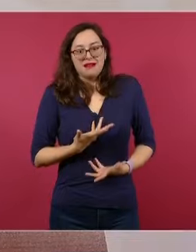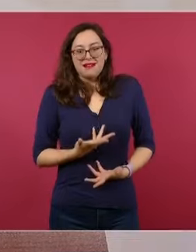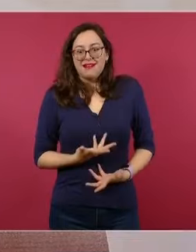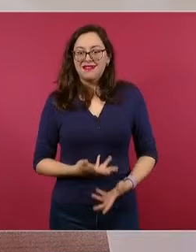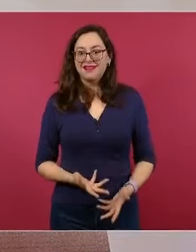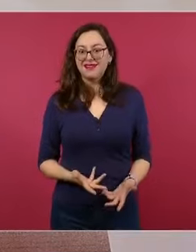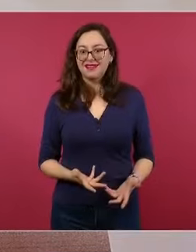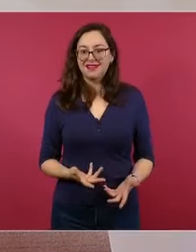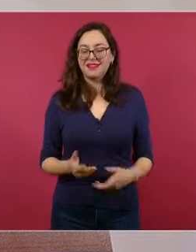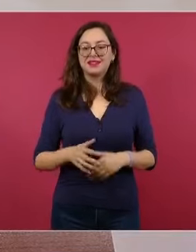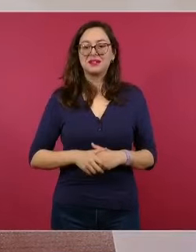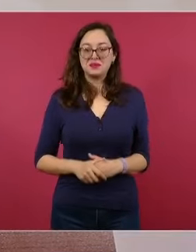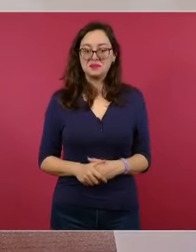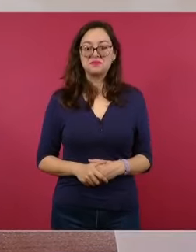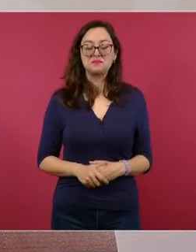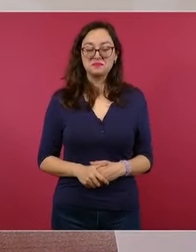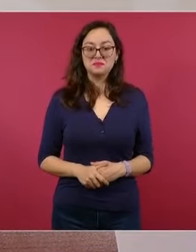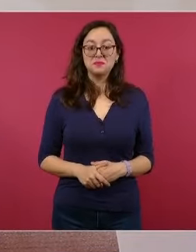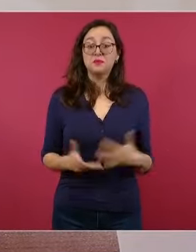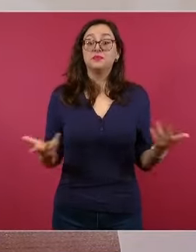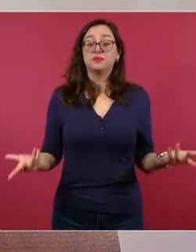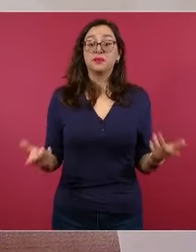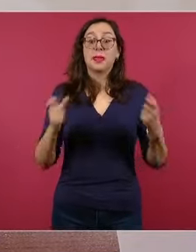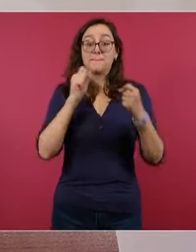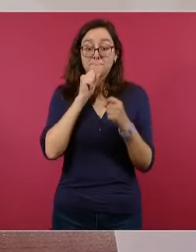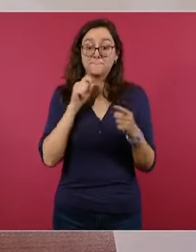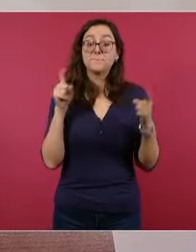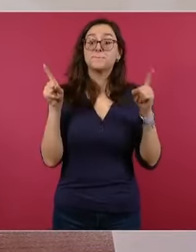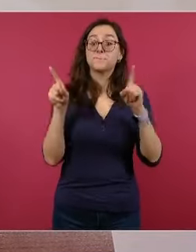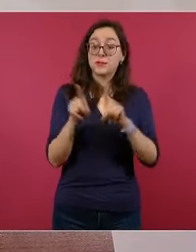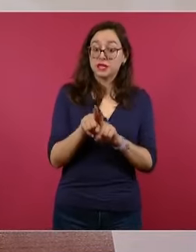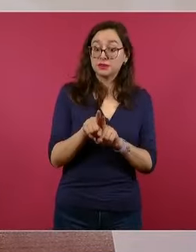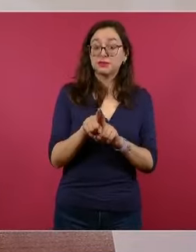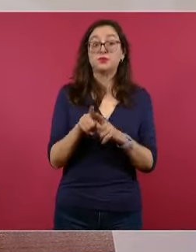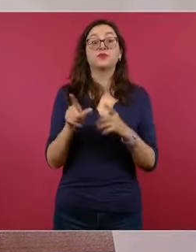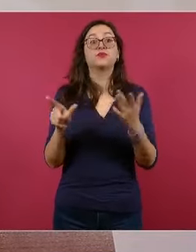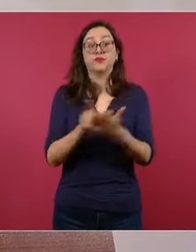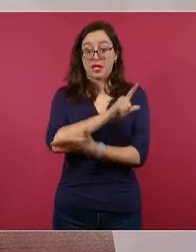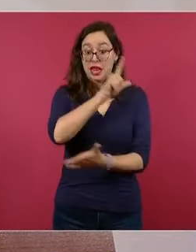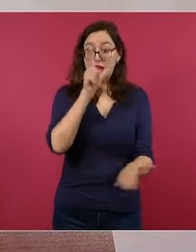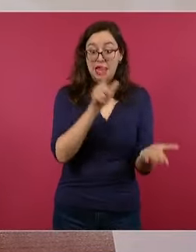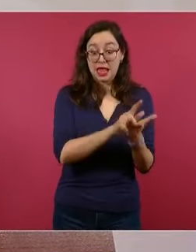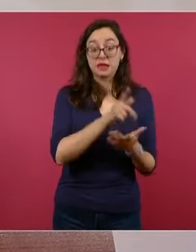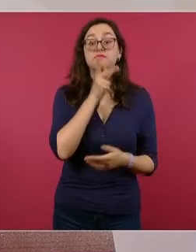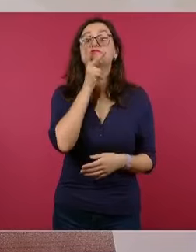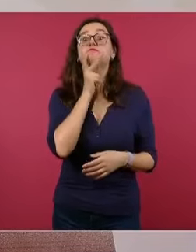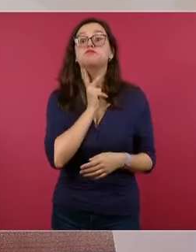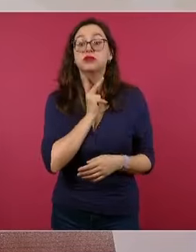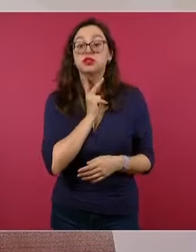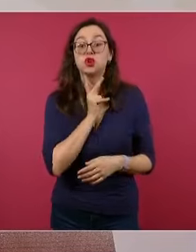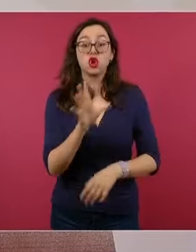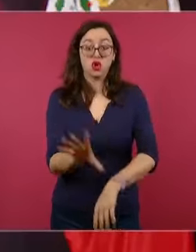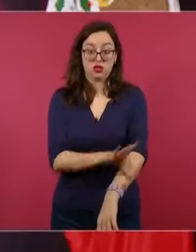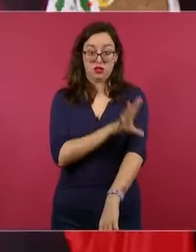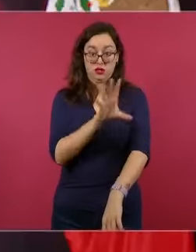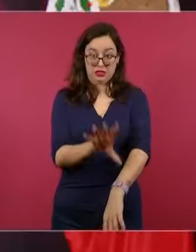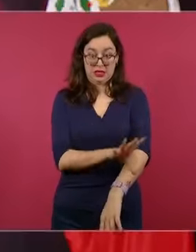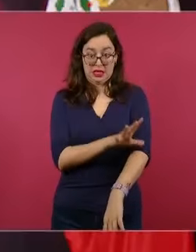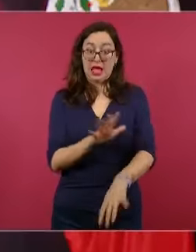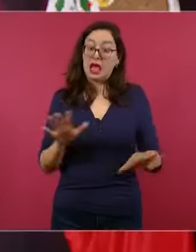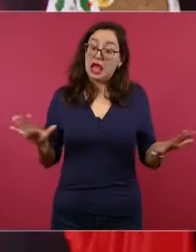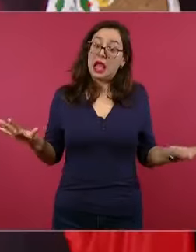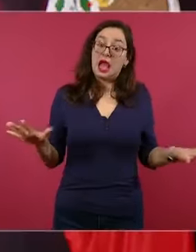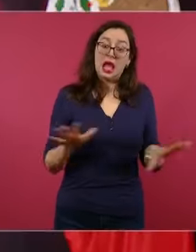cuando la mal lamada reforma energética cuando llevaron a cabo